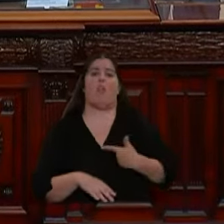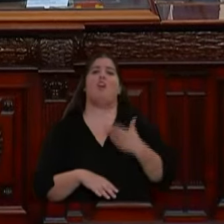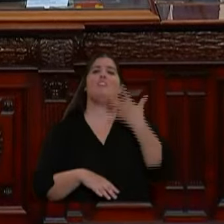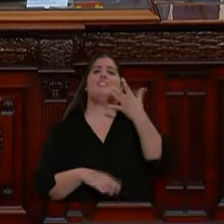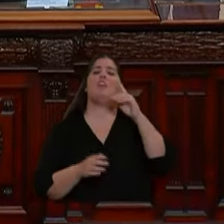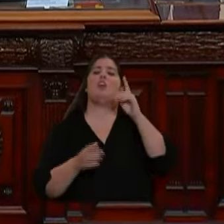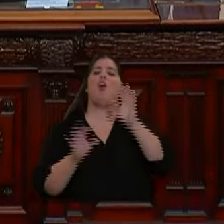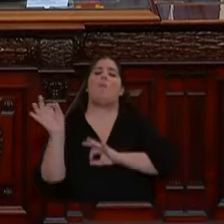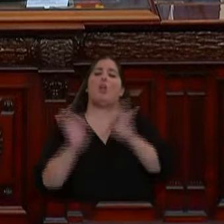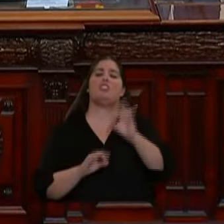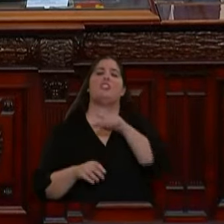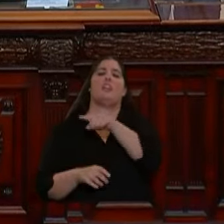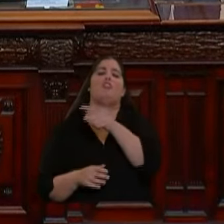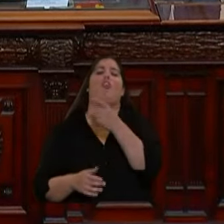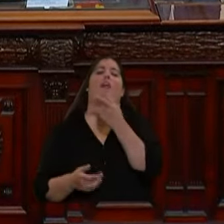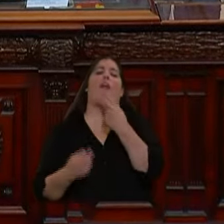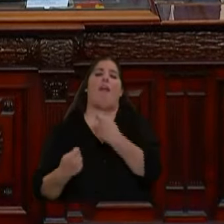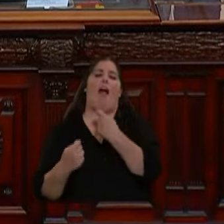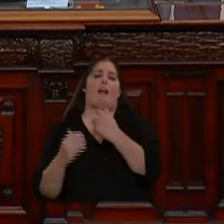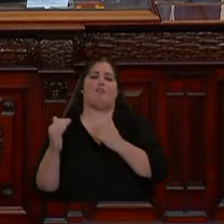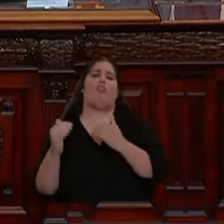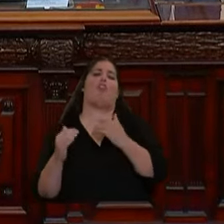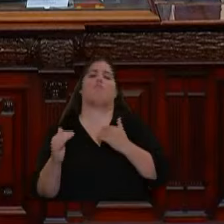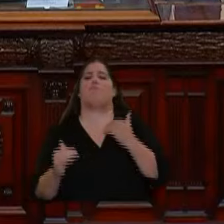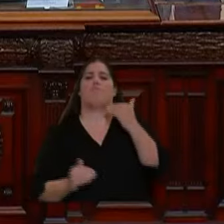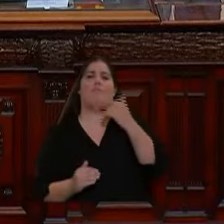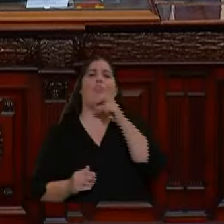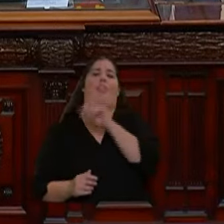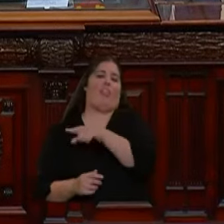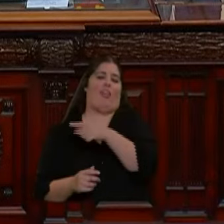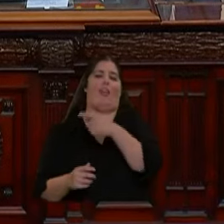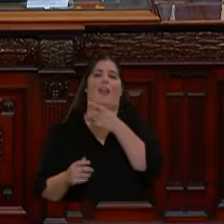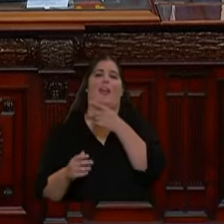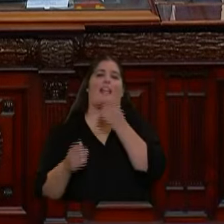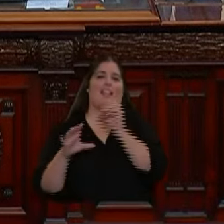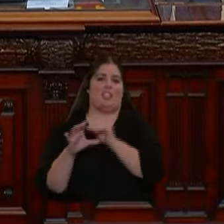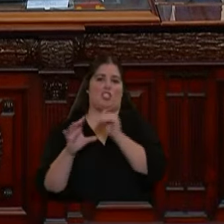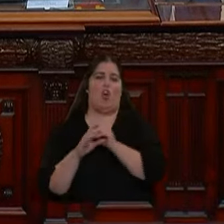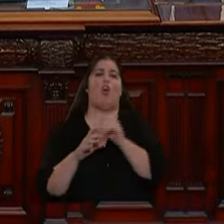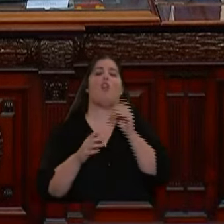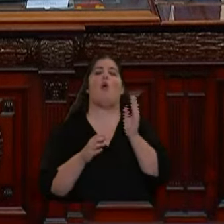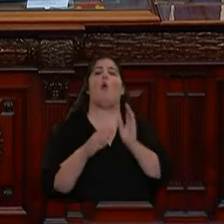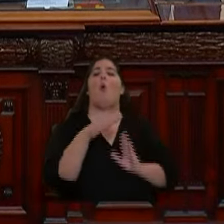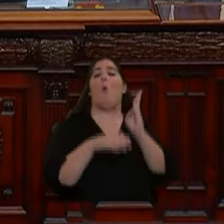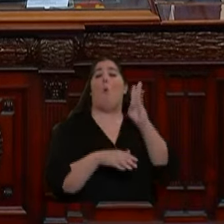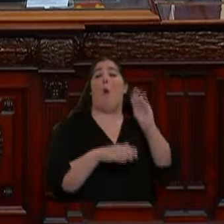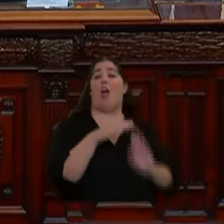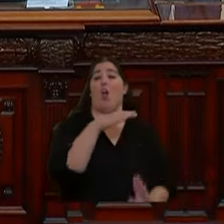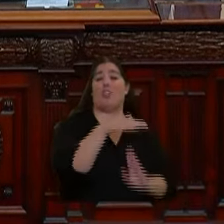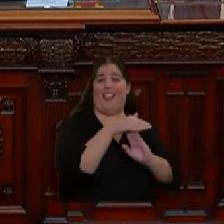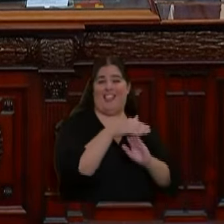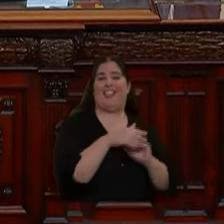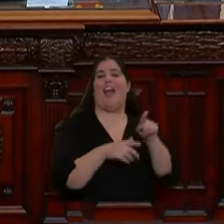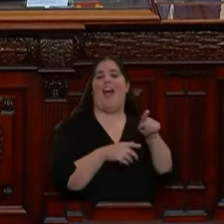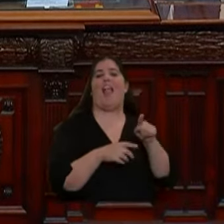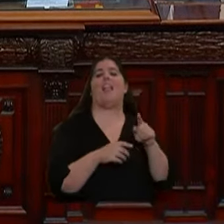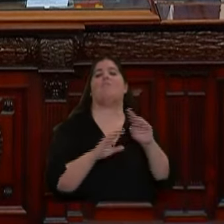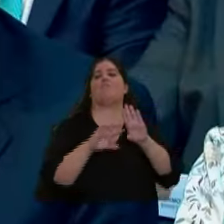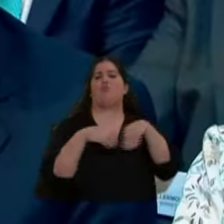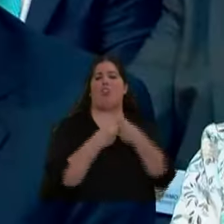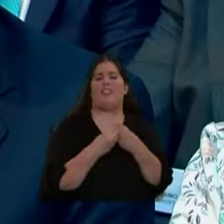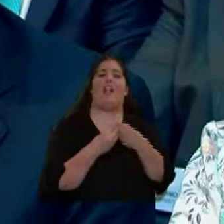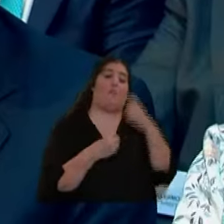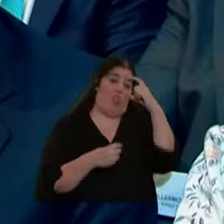déficit fiscal en el Tesoro y 10 puntos de déficit cuasi fiscal generado por el Banco Central, sumando un total de